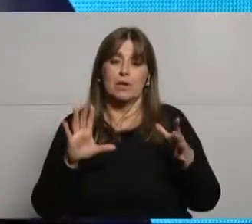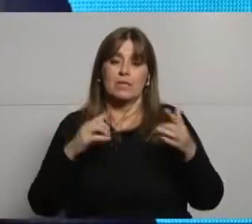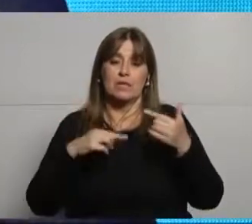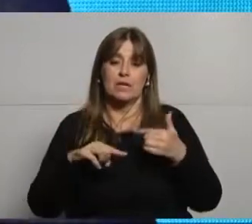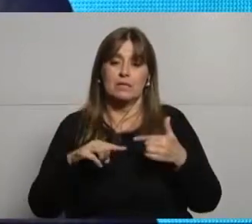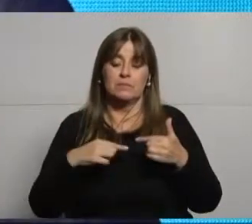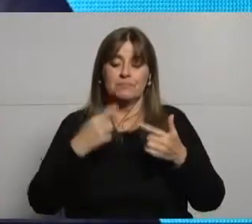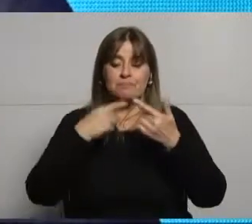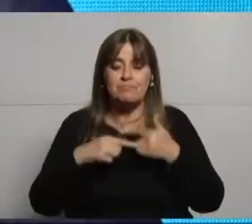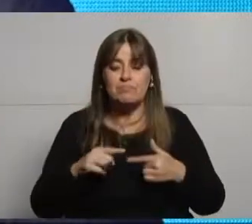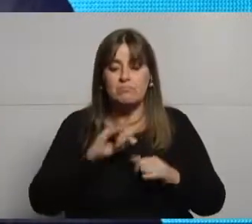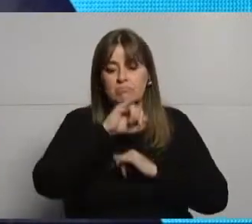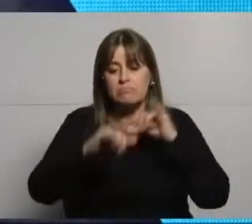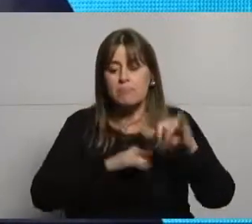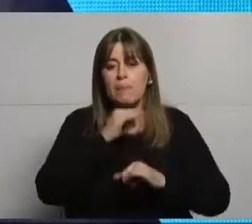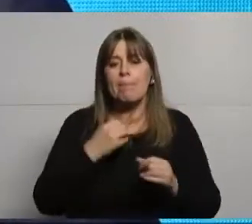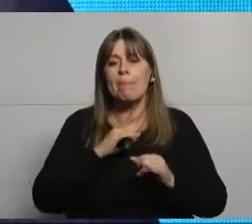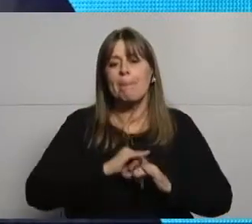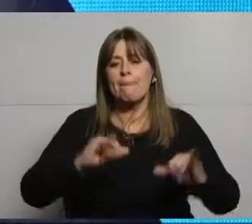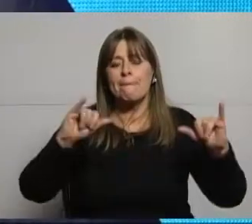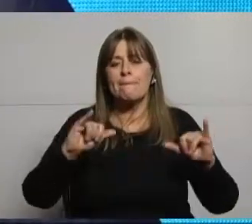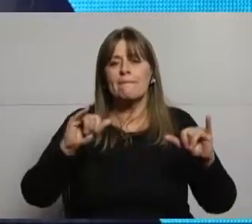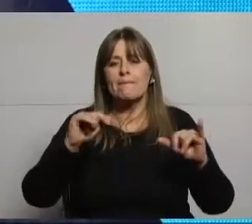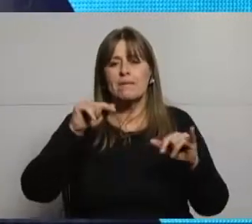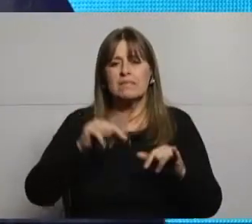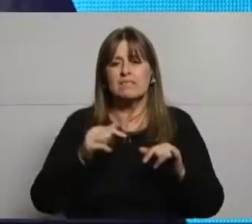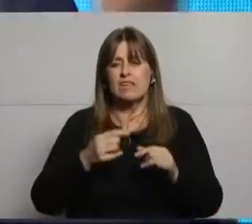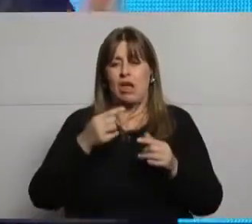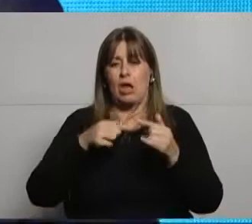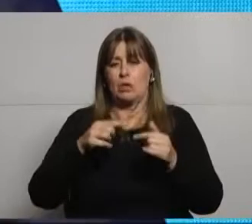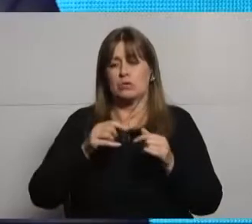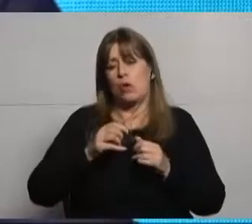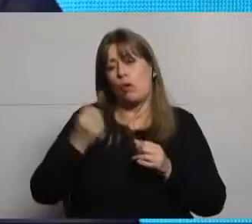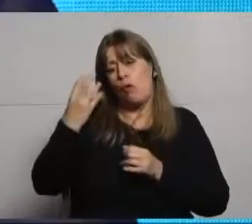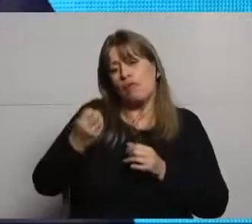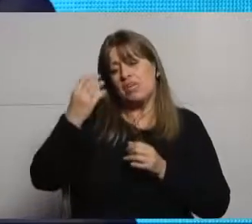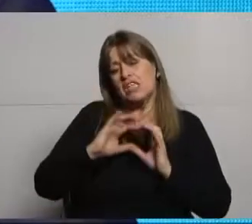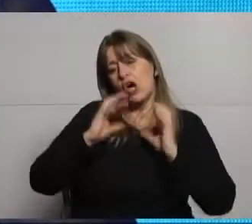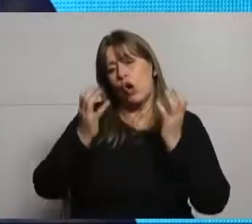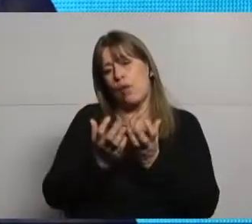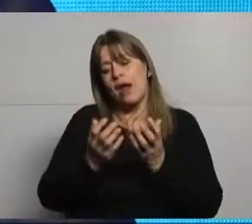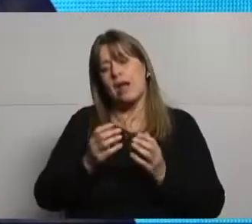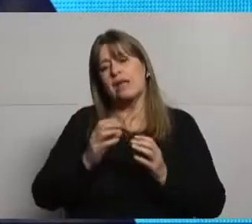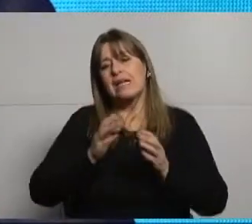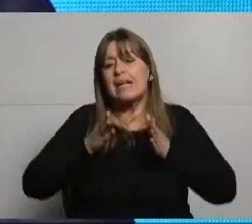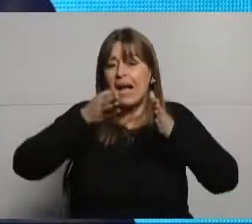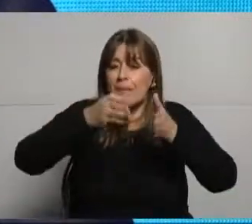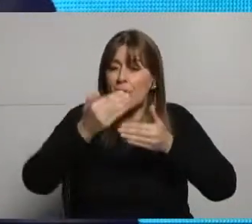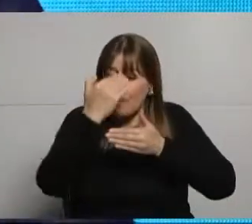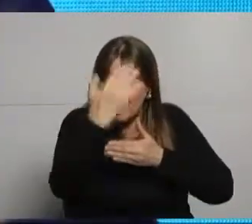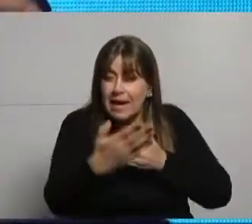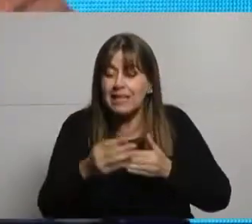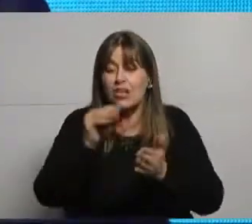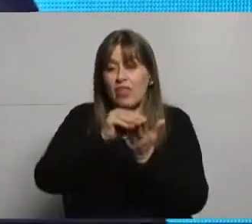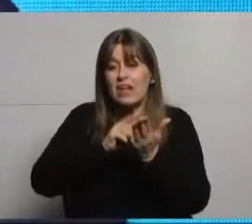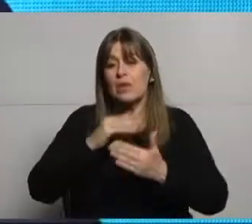Entonces, nosotros en un informe que publicamos hace poquito, lo presentamos en RightsCon, que es una conferencia global de esto, que se llama El Camino para Adelante, Datos para el Desarrollo, ahí